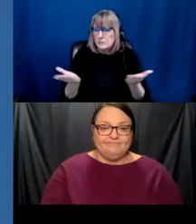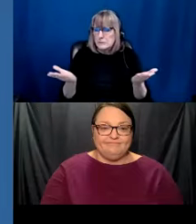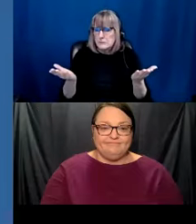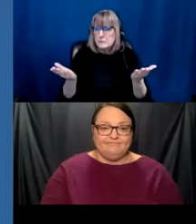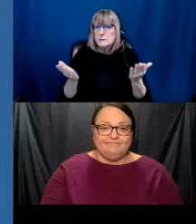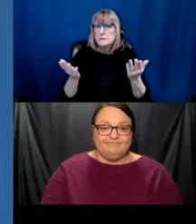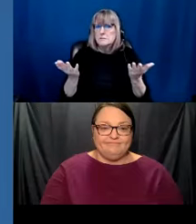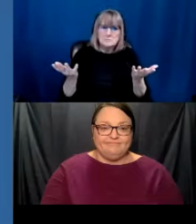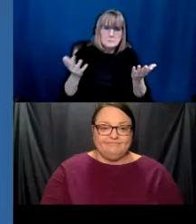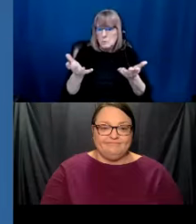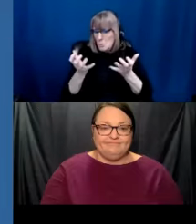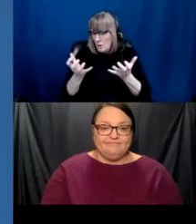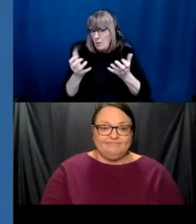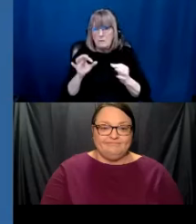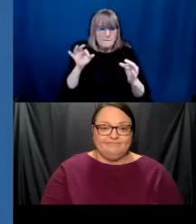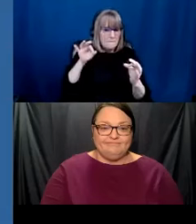y